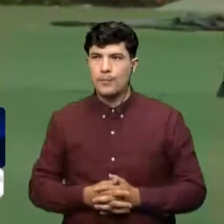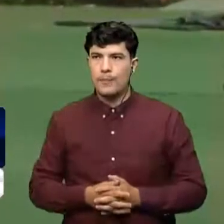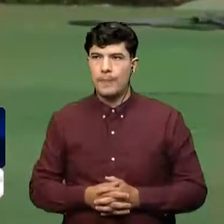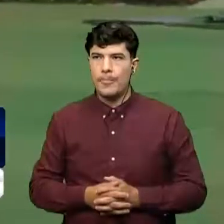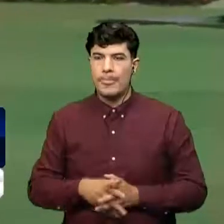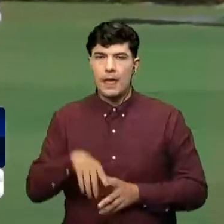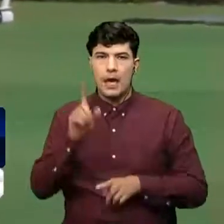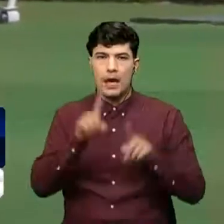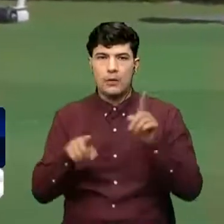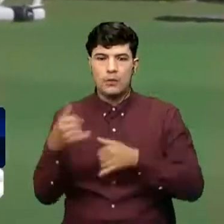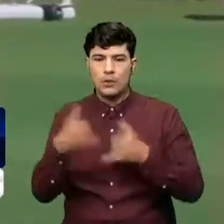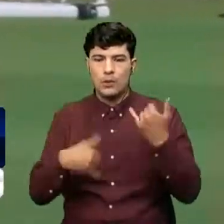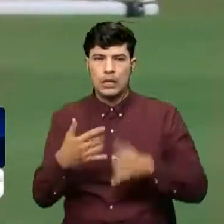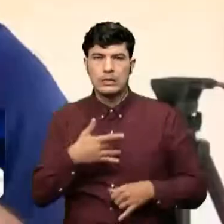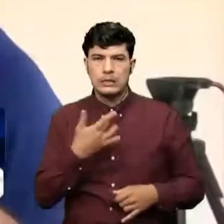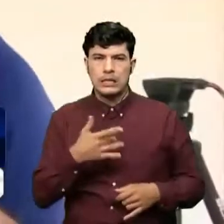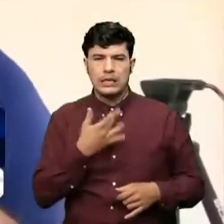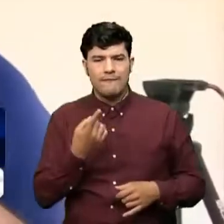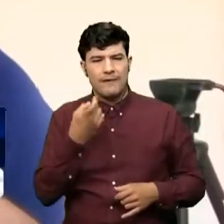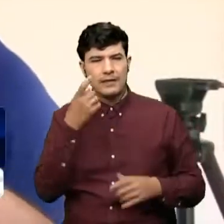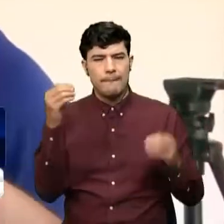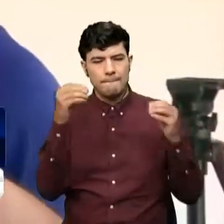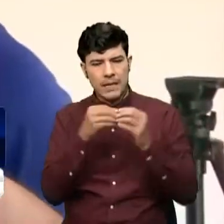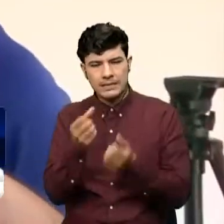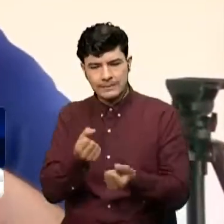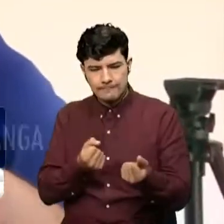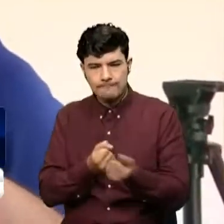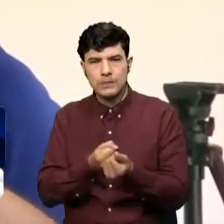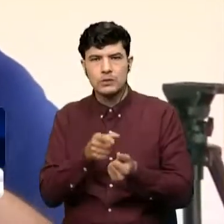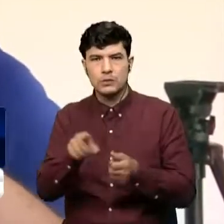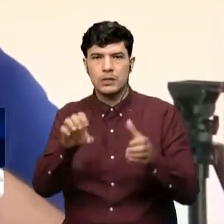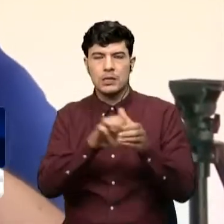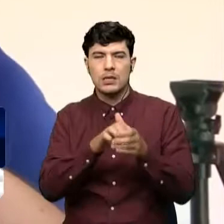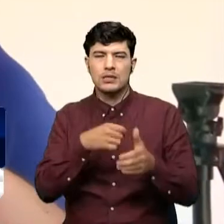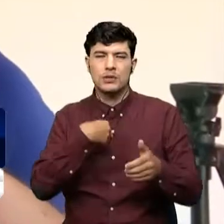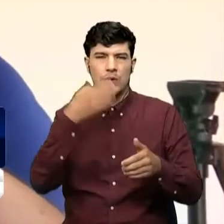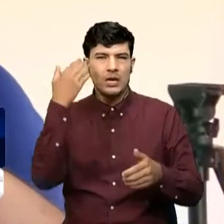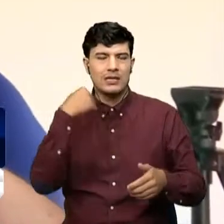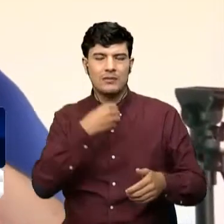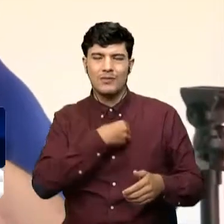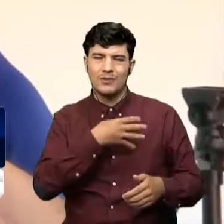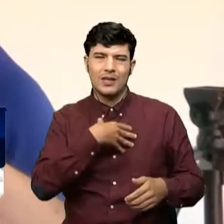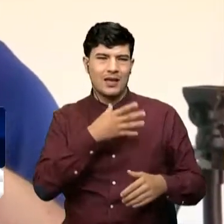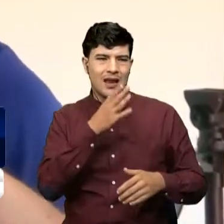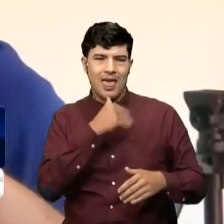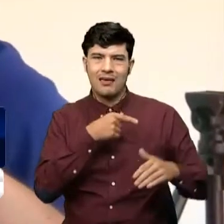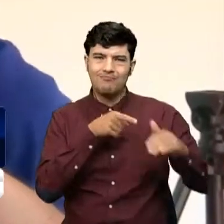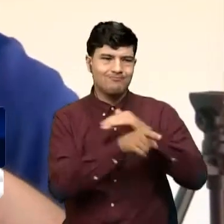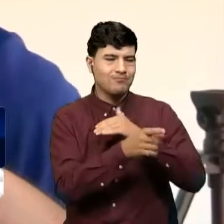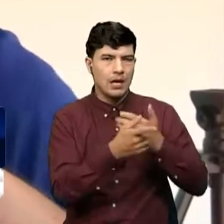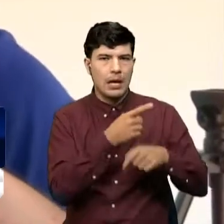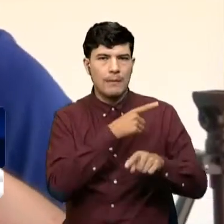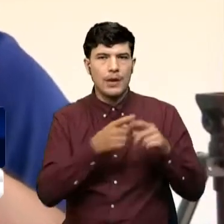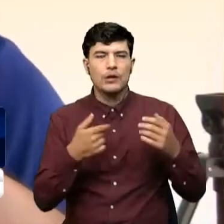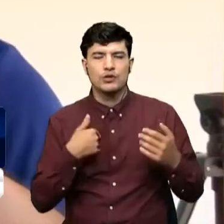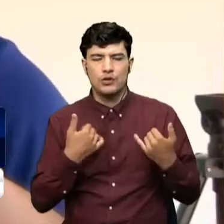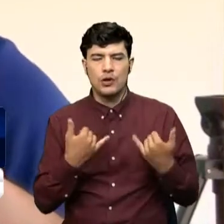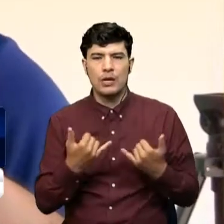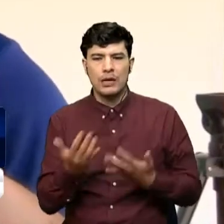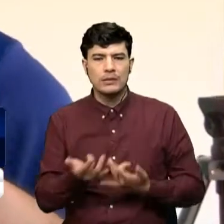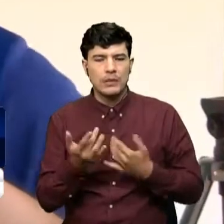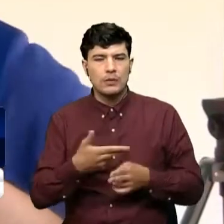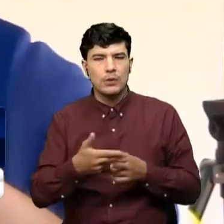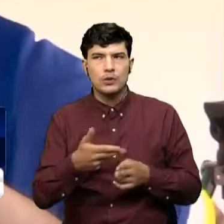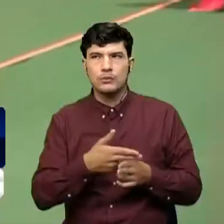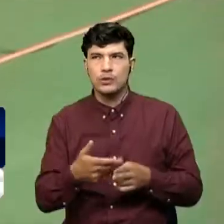eso algunos jugadores sienten que están en deuda con hay un secreto que no tenía la oportunidad marcar gol pero pienso que ya pronto llegarán estudiando las